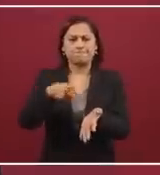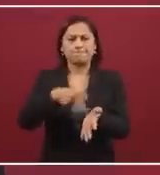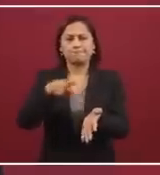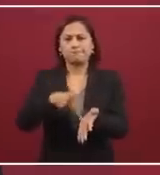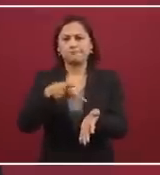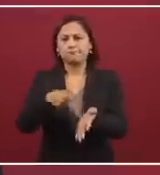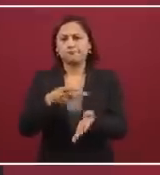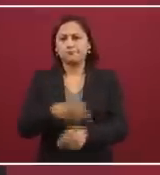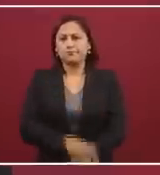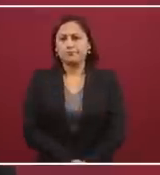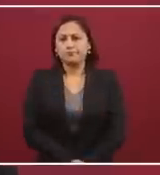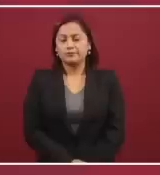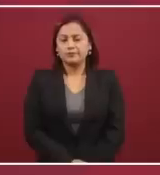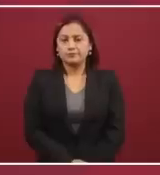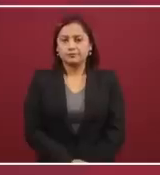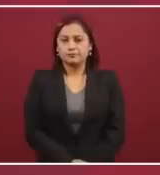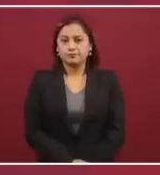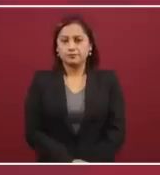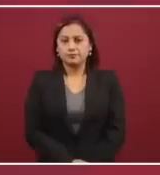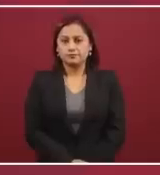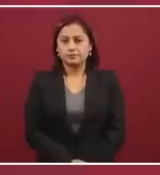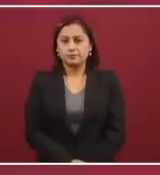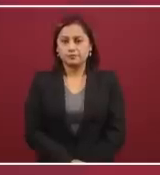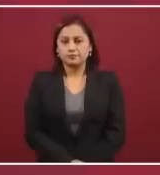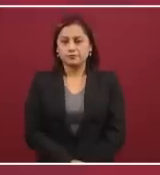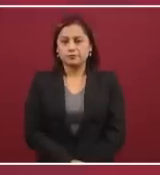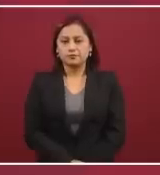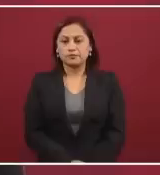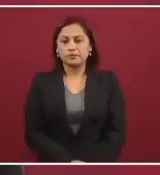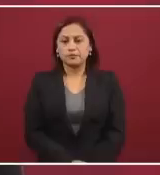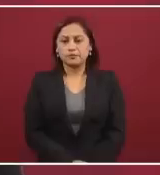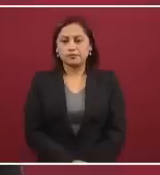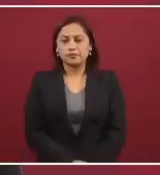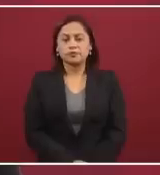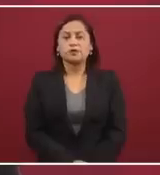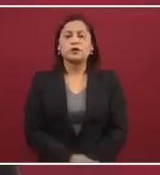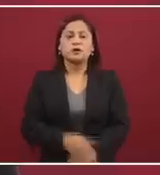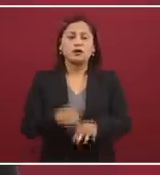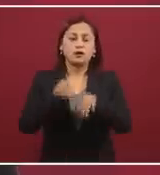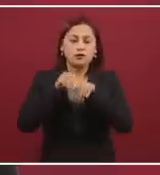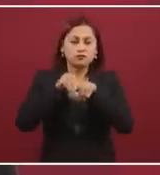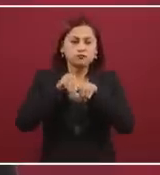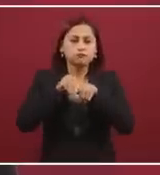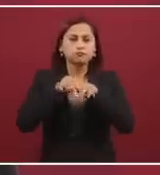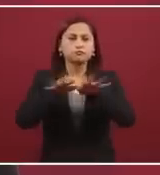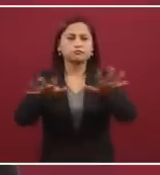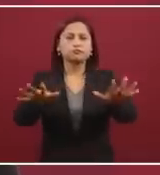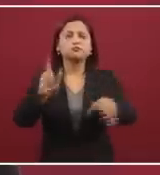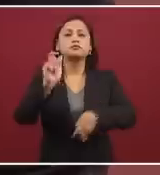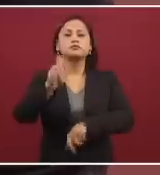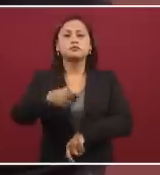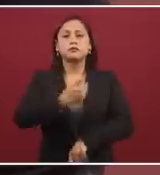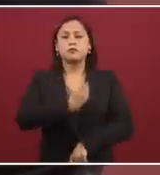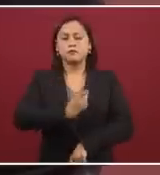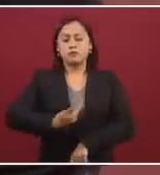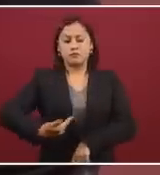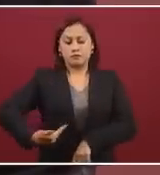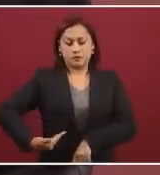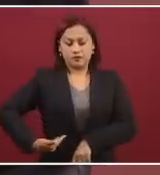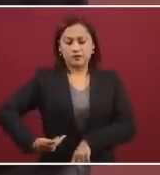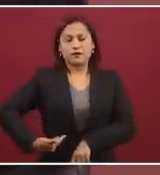hasta la guía comunicación de la presidencia a la